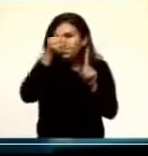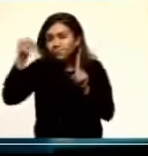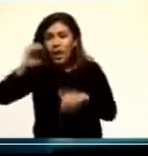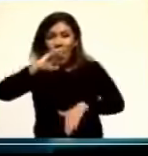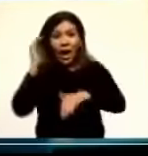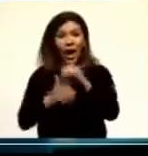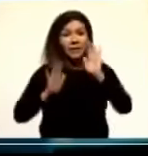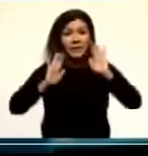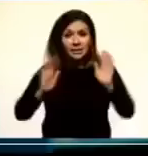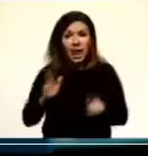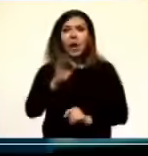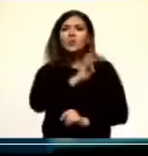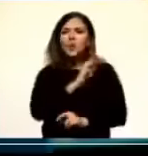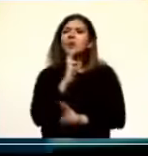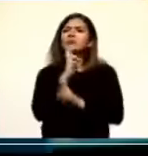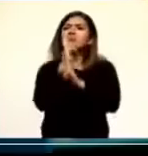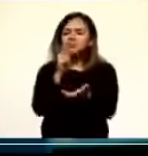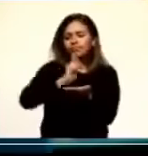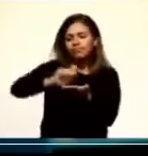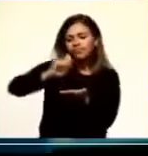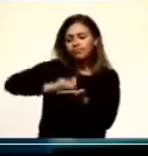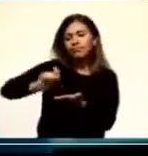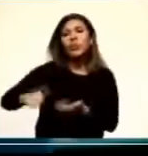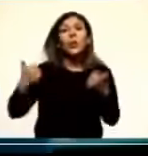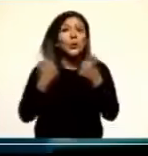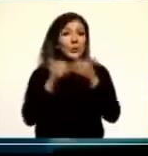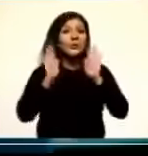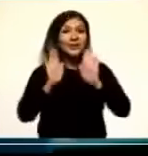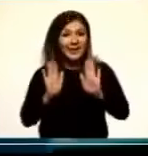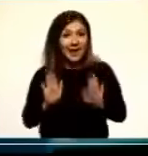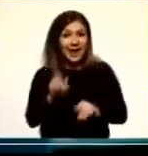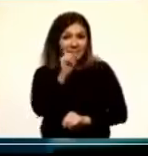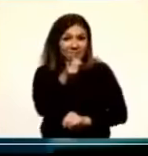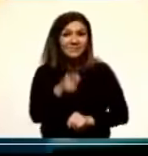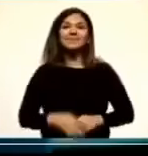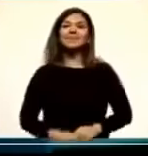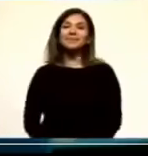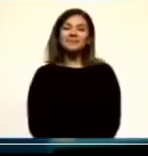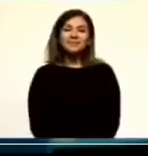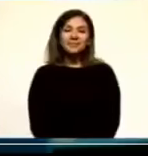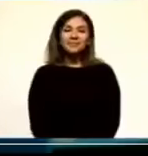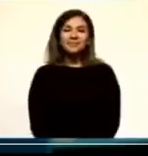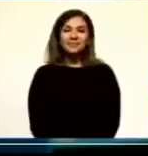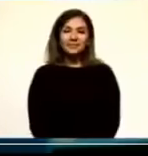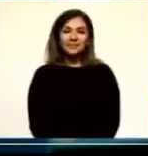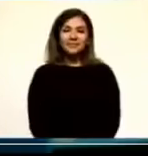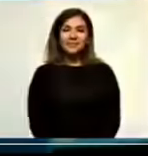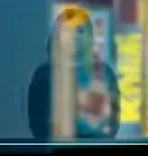el programa puedas responderlas y hacerlas a tu ritmo.